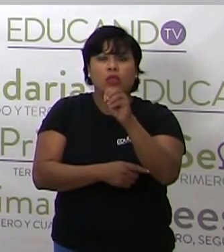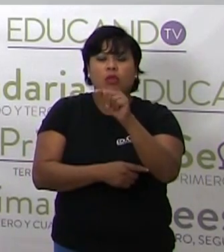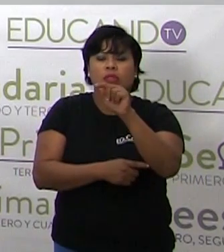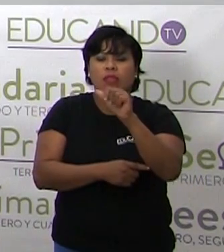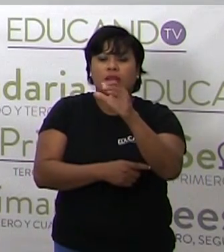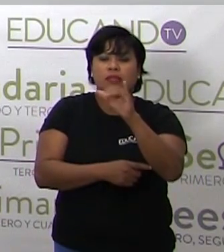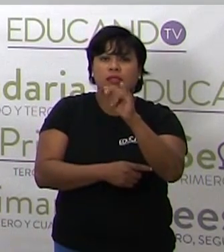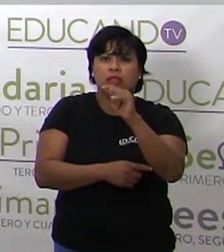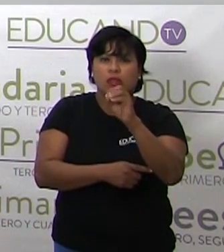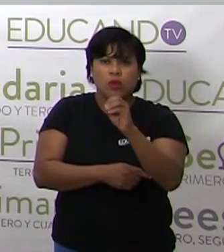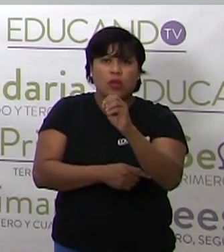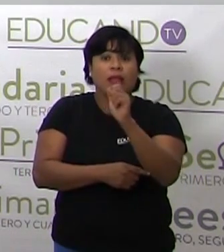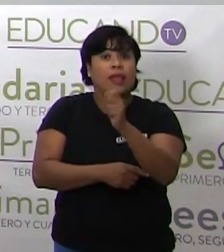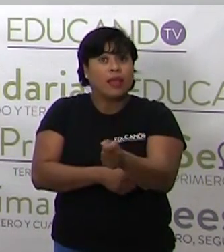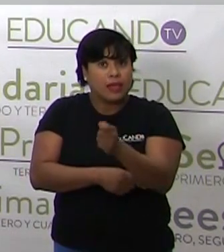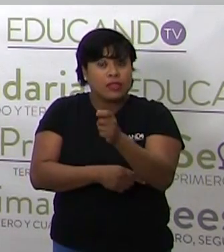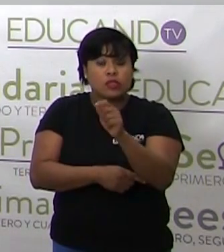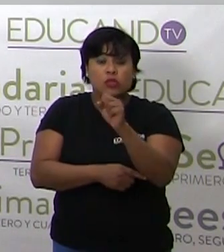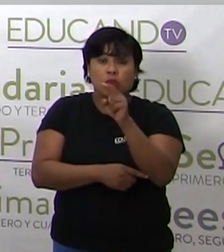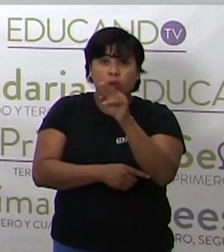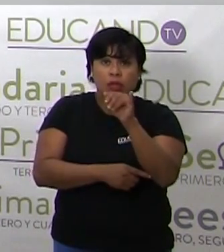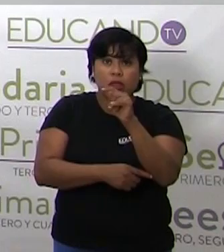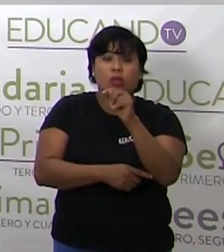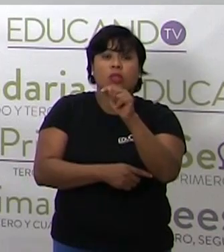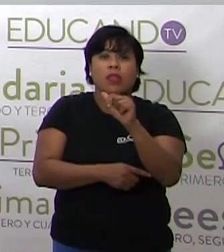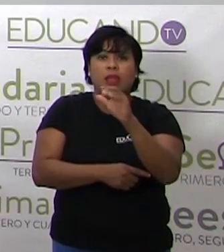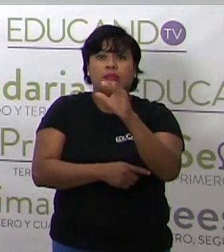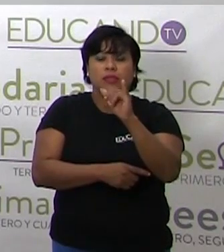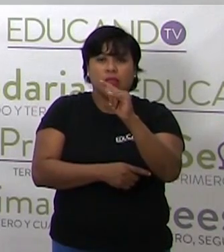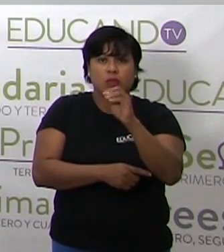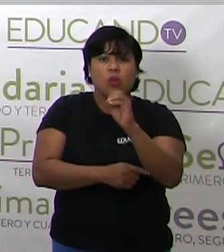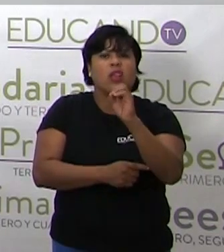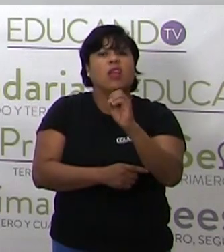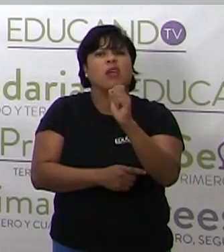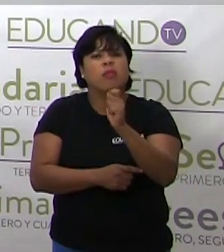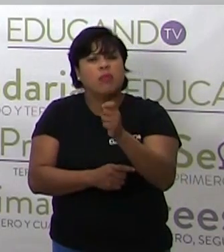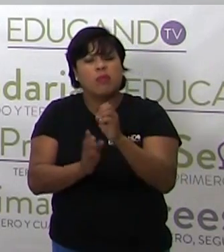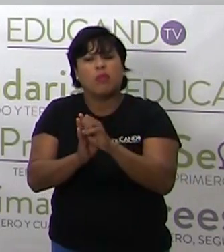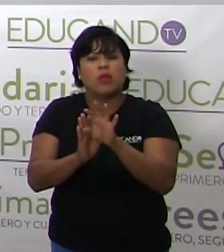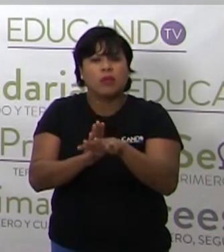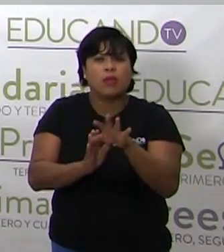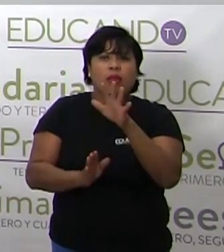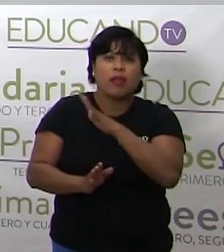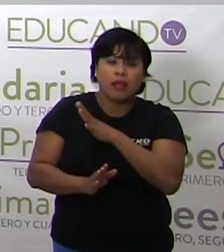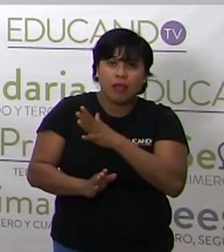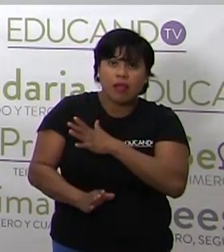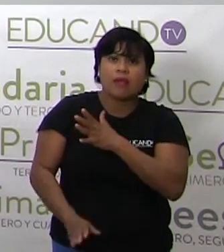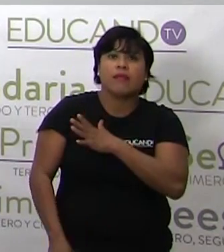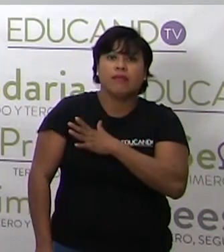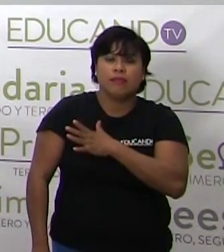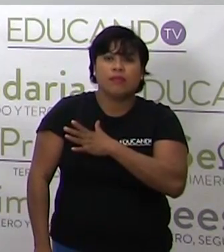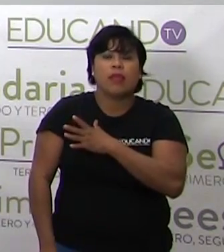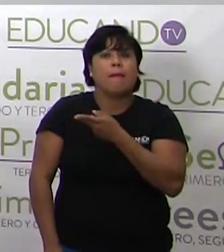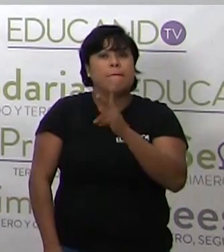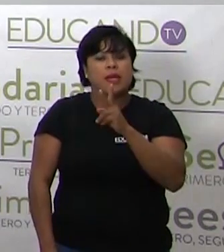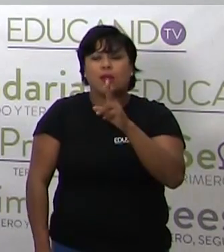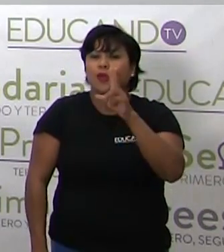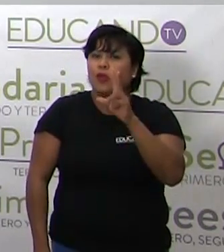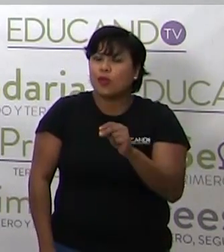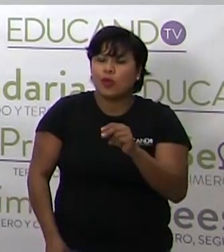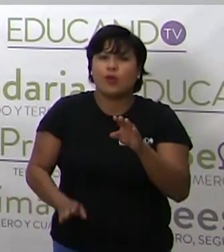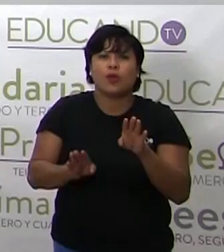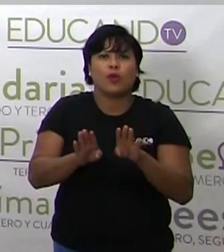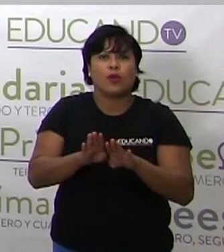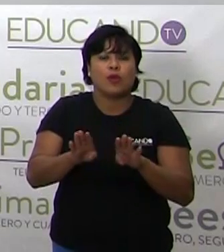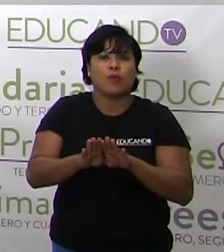tácito? El sujeto tácito es, por ejemplo, aquel que aparece, pero no de